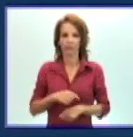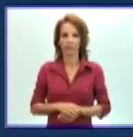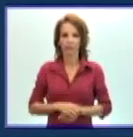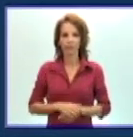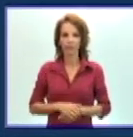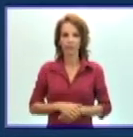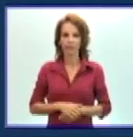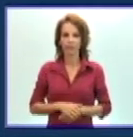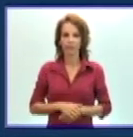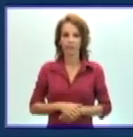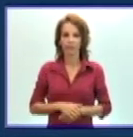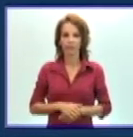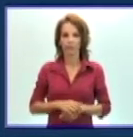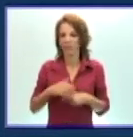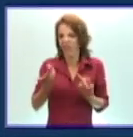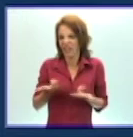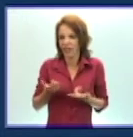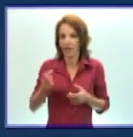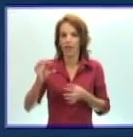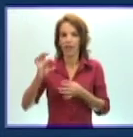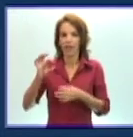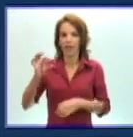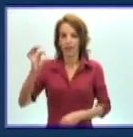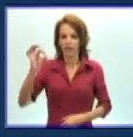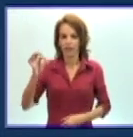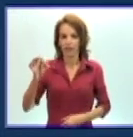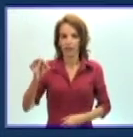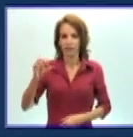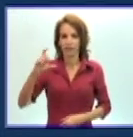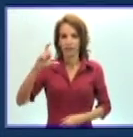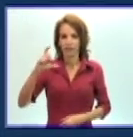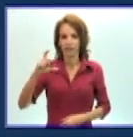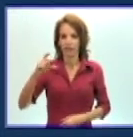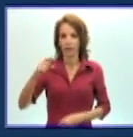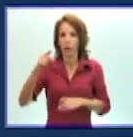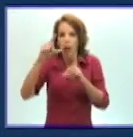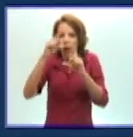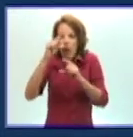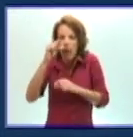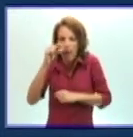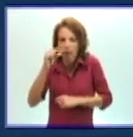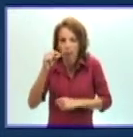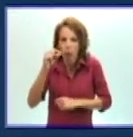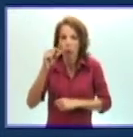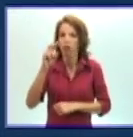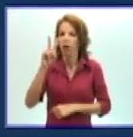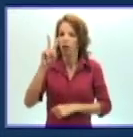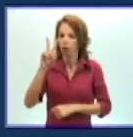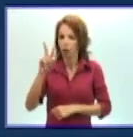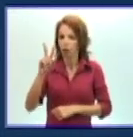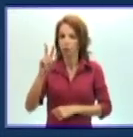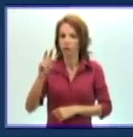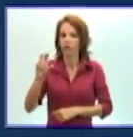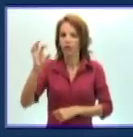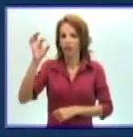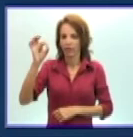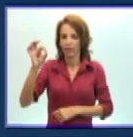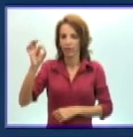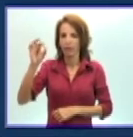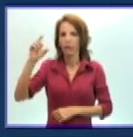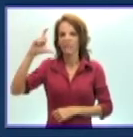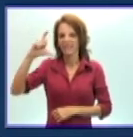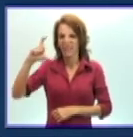de grados Celsius, la menor división es 2 grados